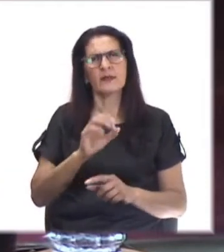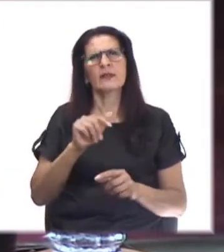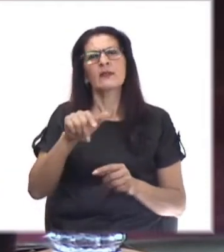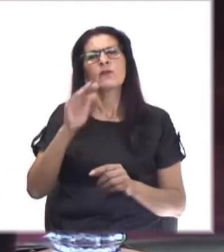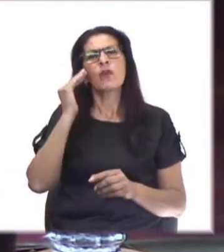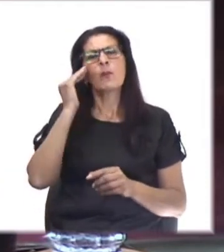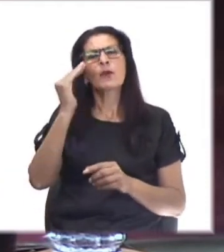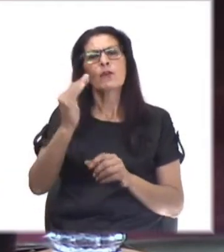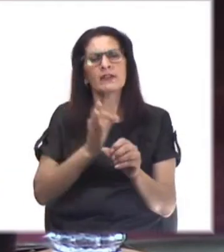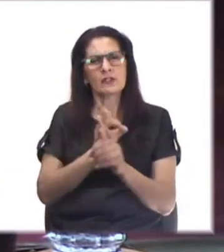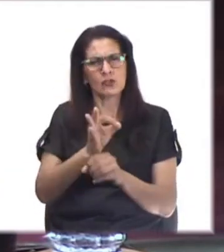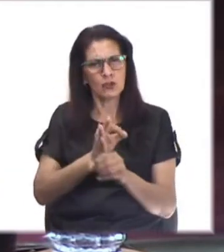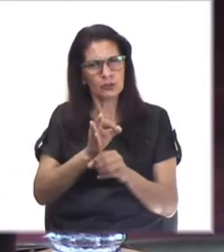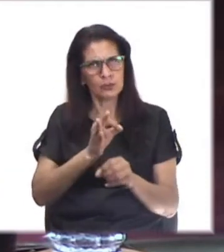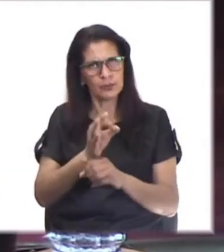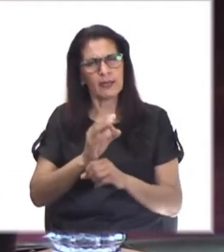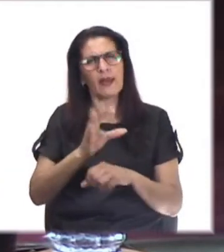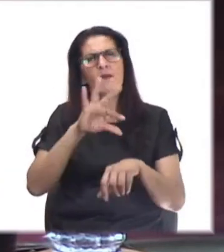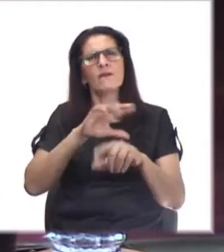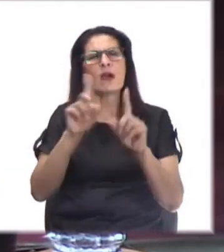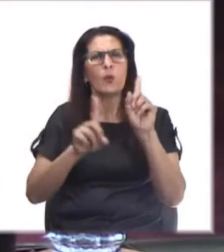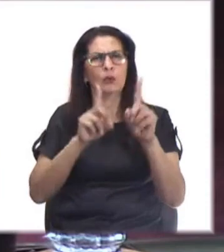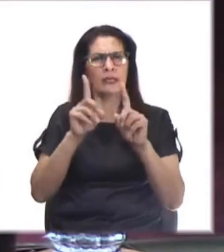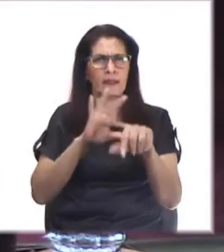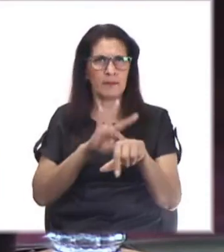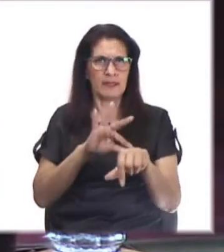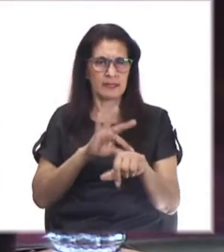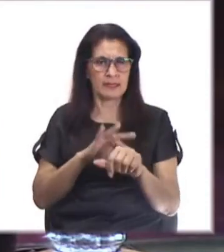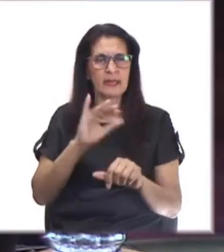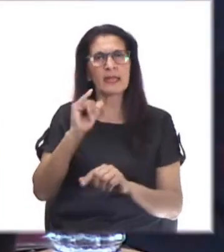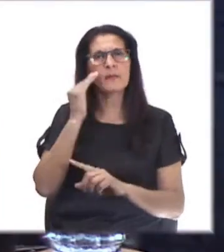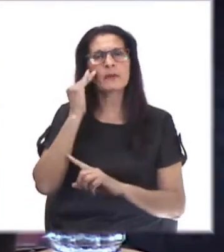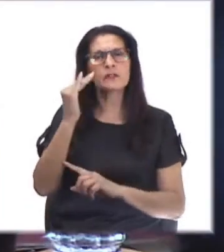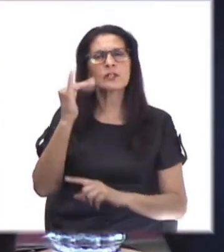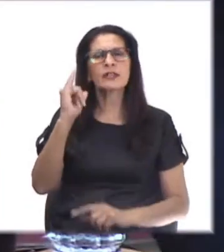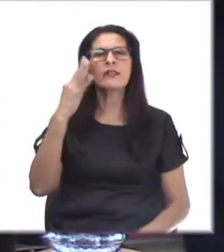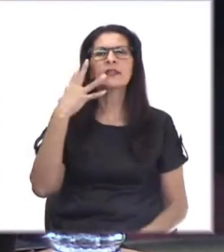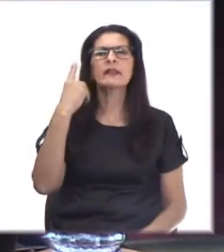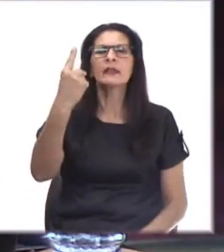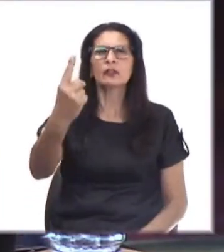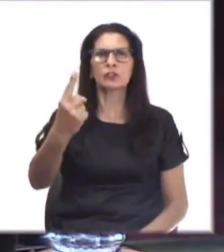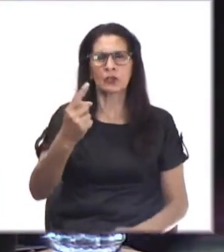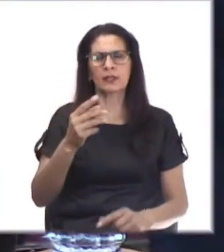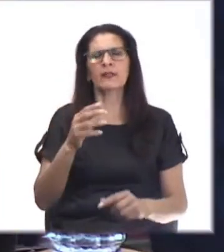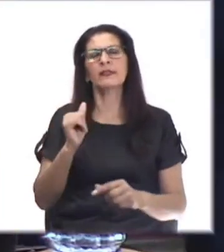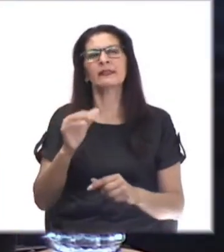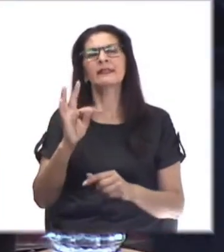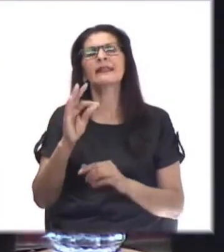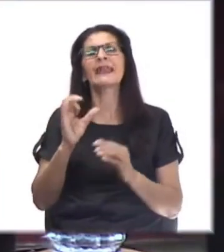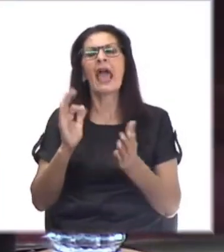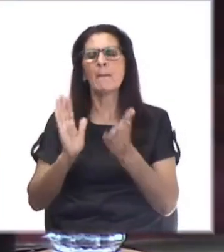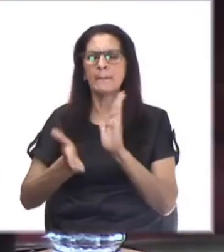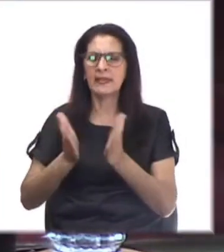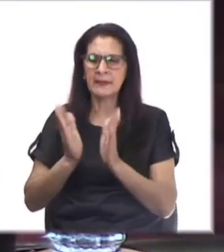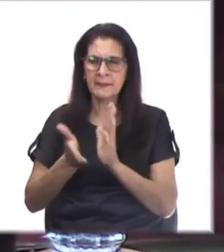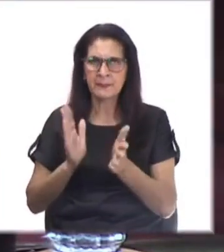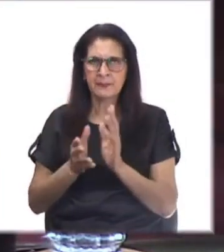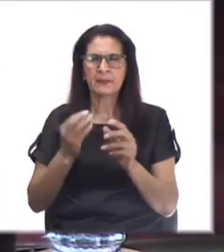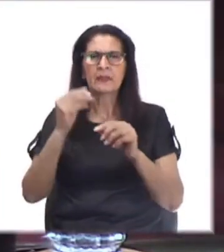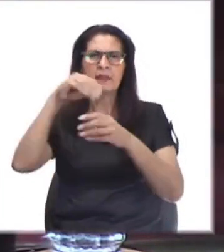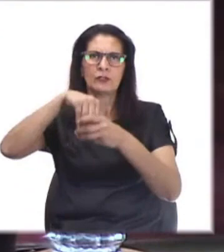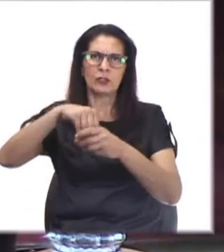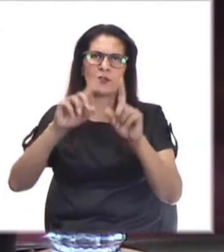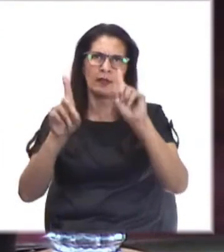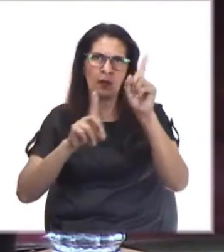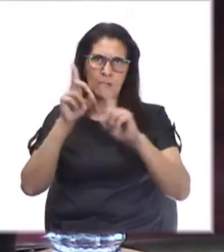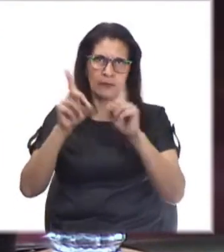de Oncología en la Facultad de Medicina y profesor y director del área de radioterapia del Departamento de Oncología de la Universidad,